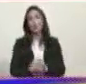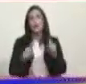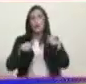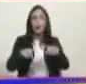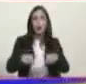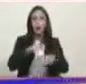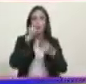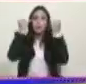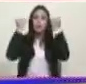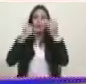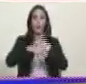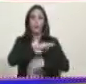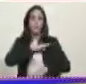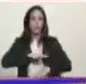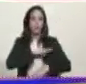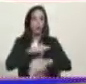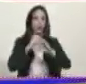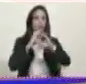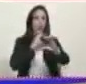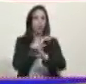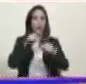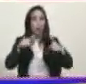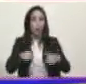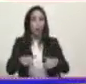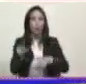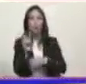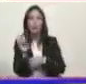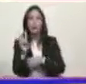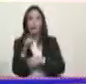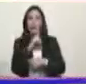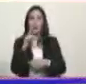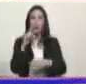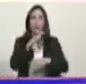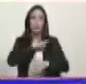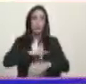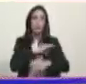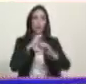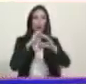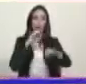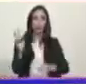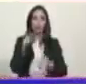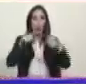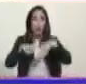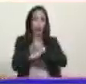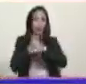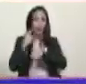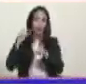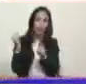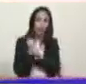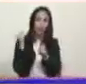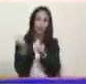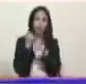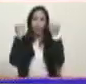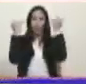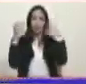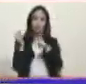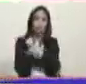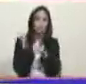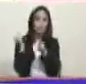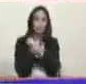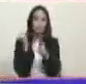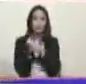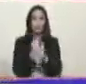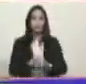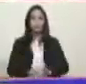estamos lanzando la gran misión Transporte Venezuela, en un día de gobierno, gobernando, gobernando y